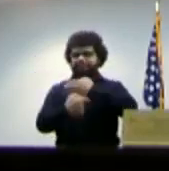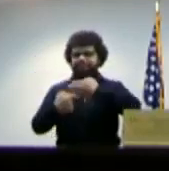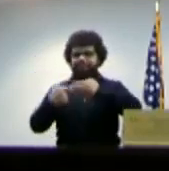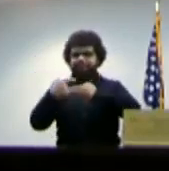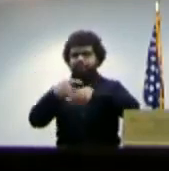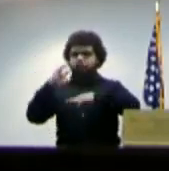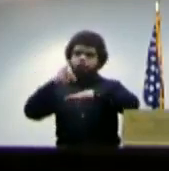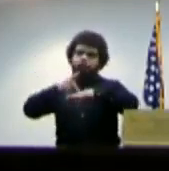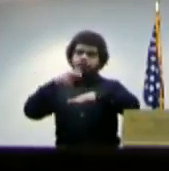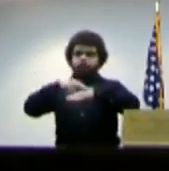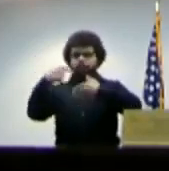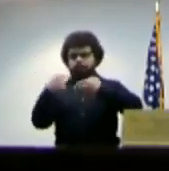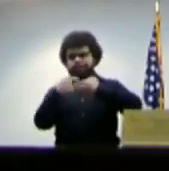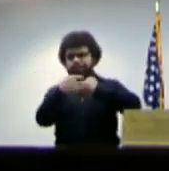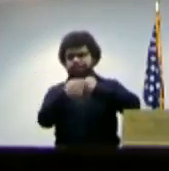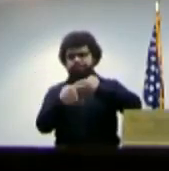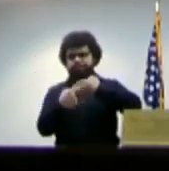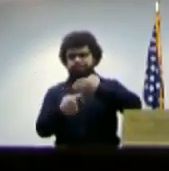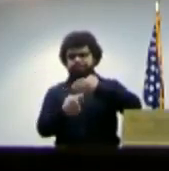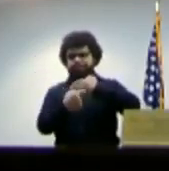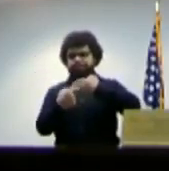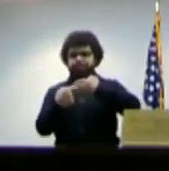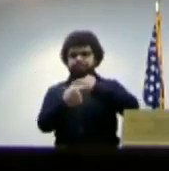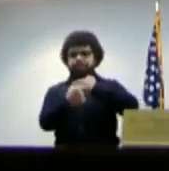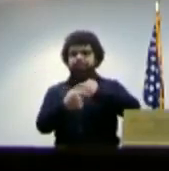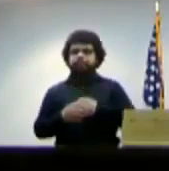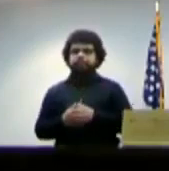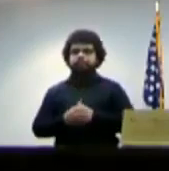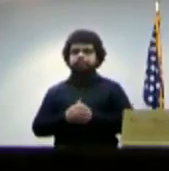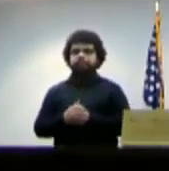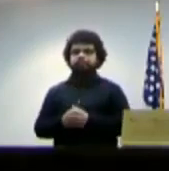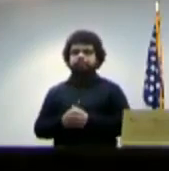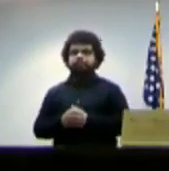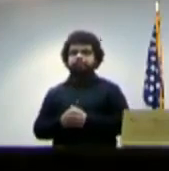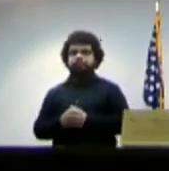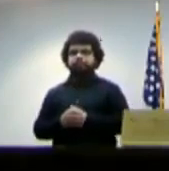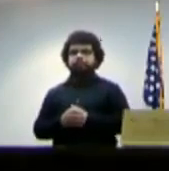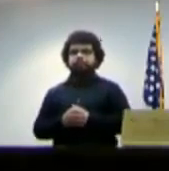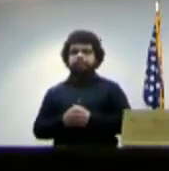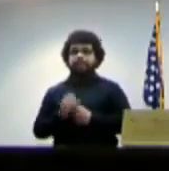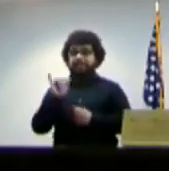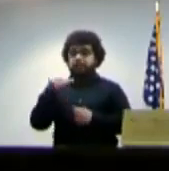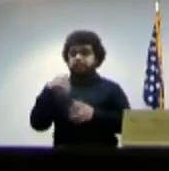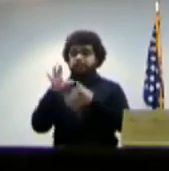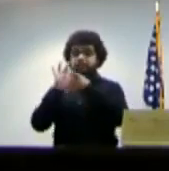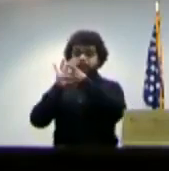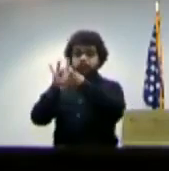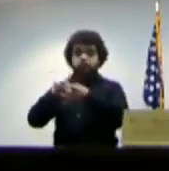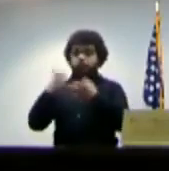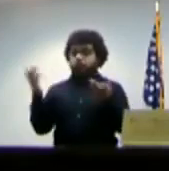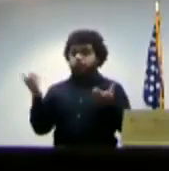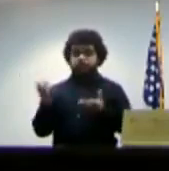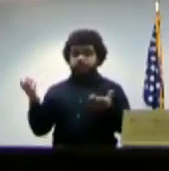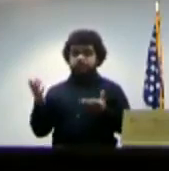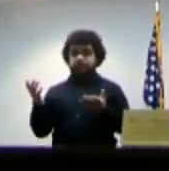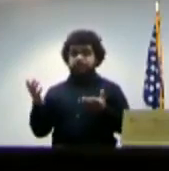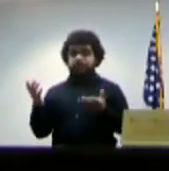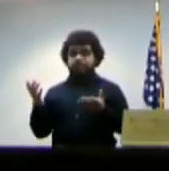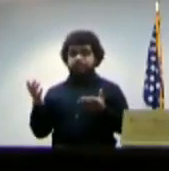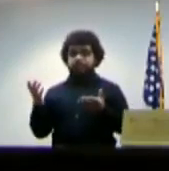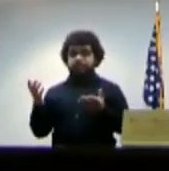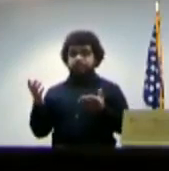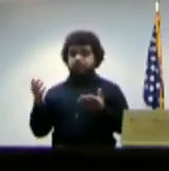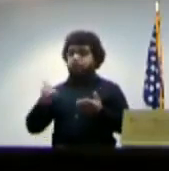de las islas, pues tienen que ver con fallas en la